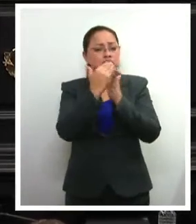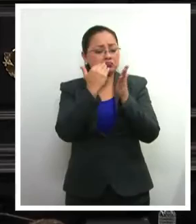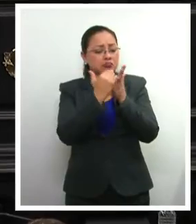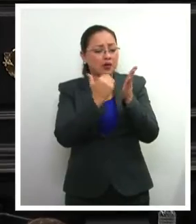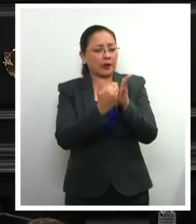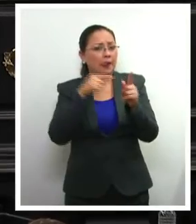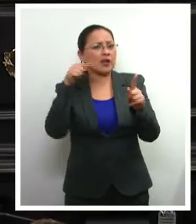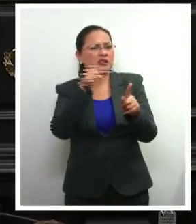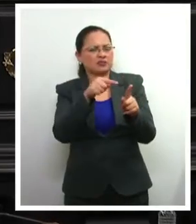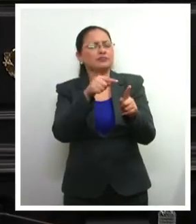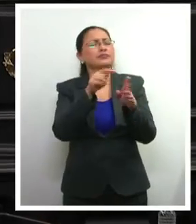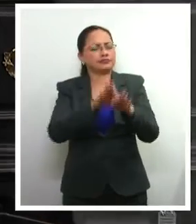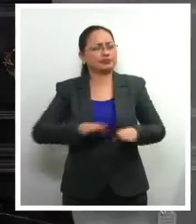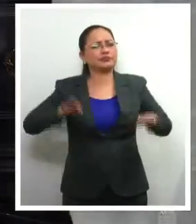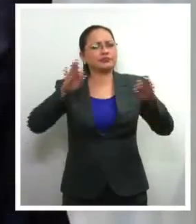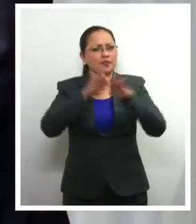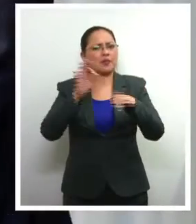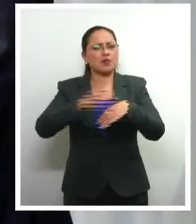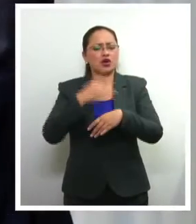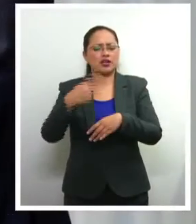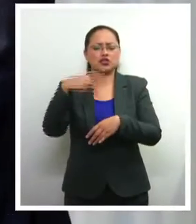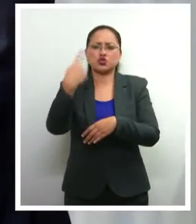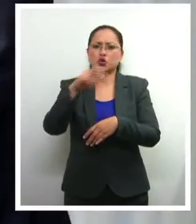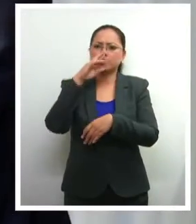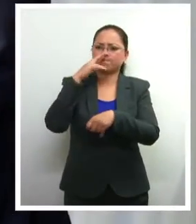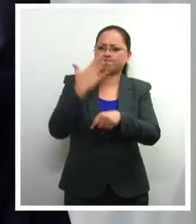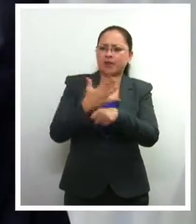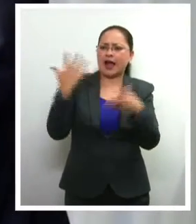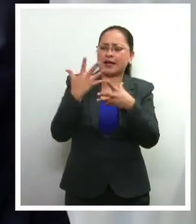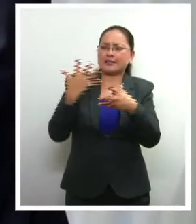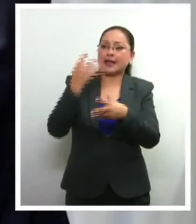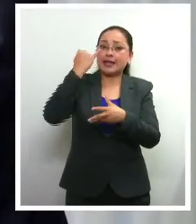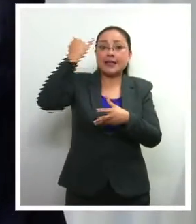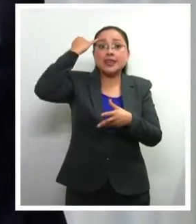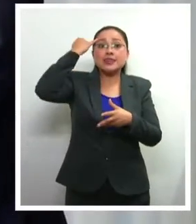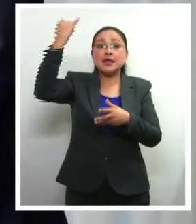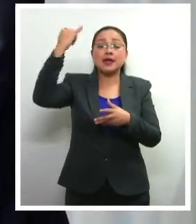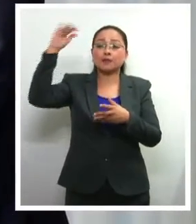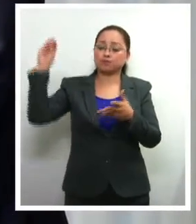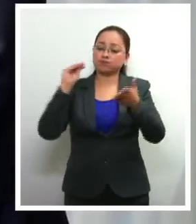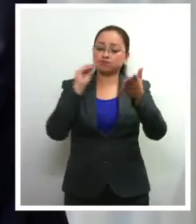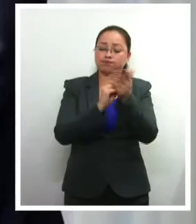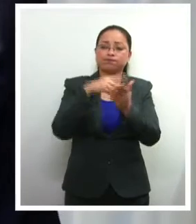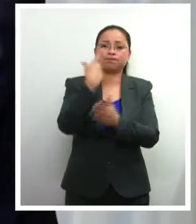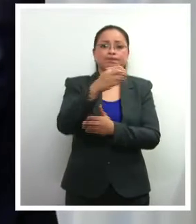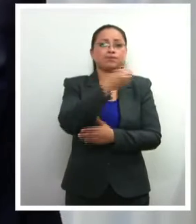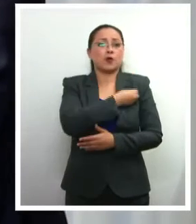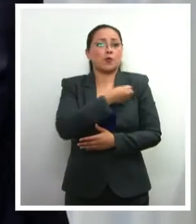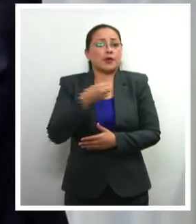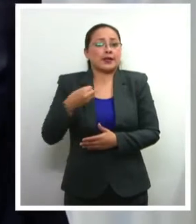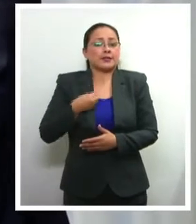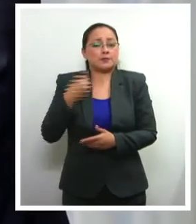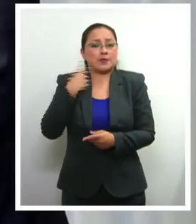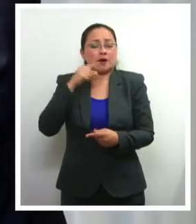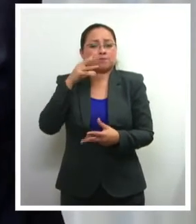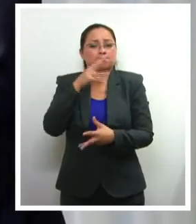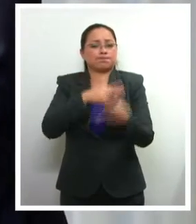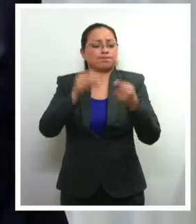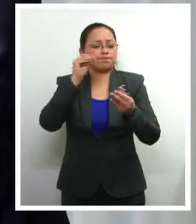determinante en cuanto a la obligación de aplicar este principio con la obligación de